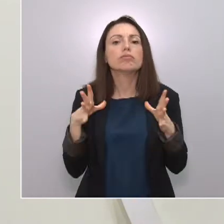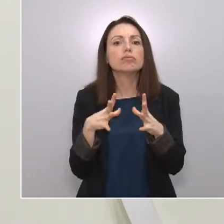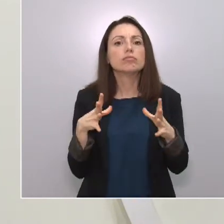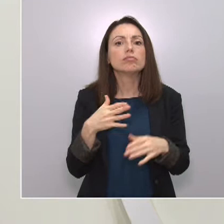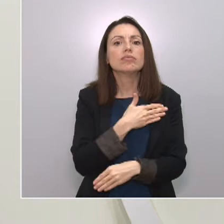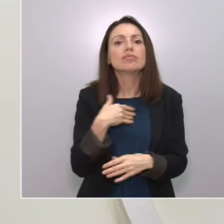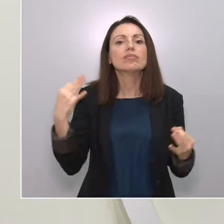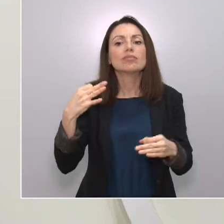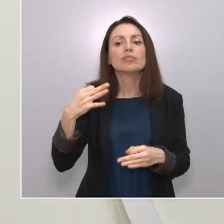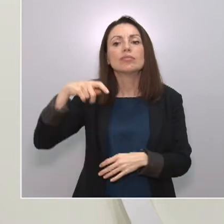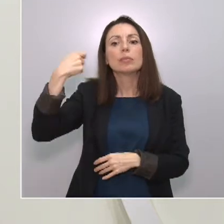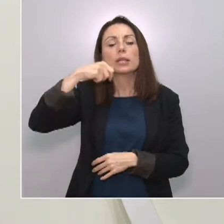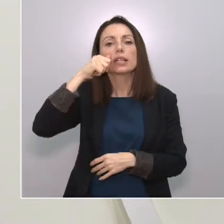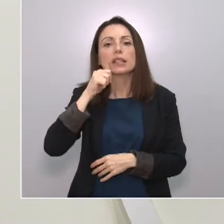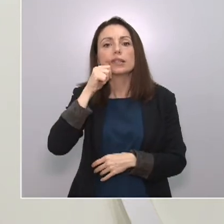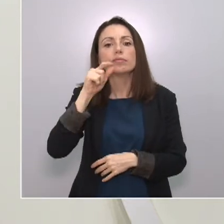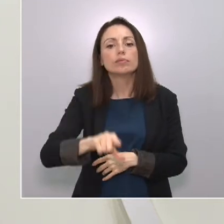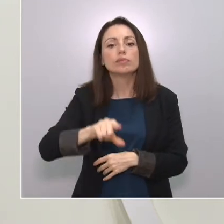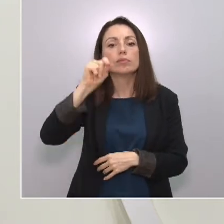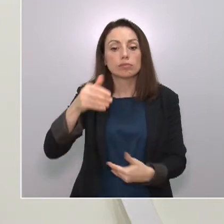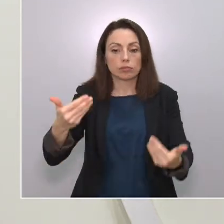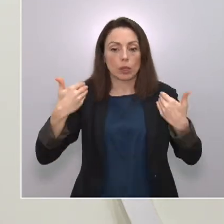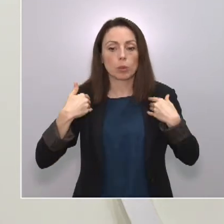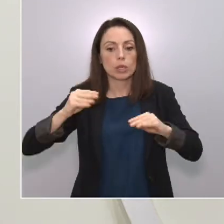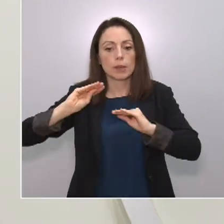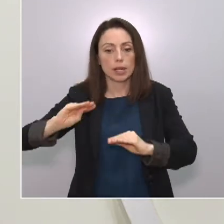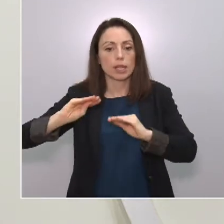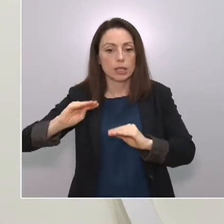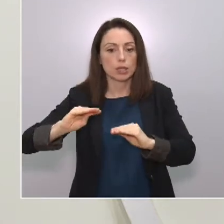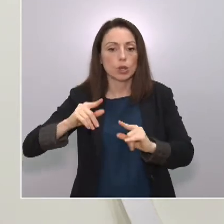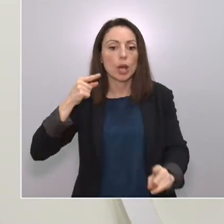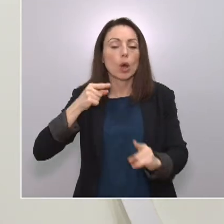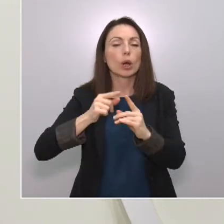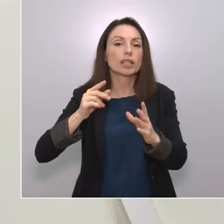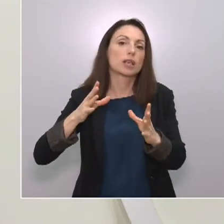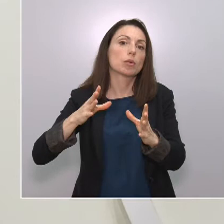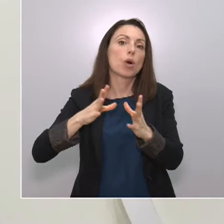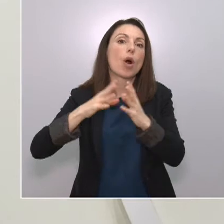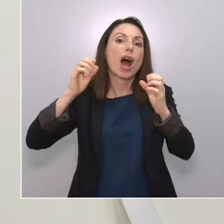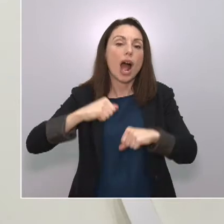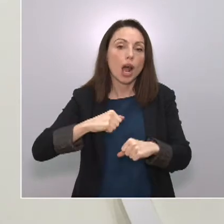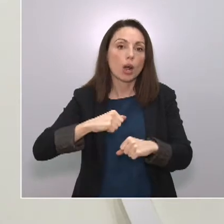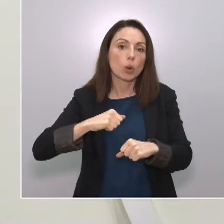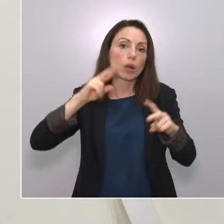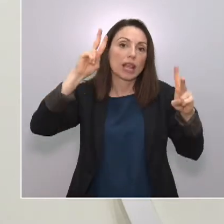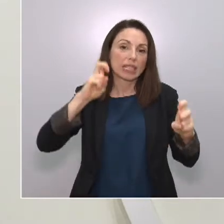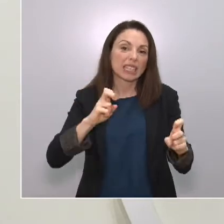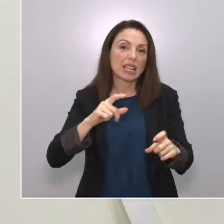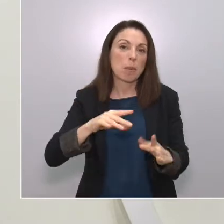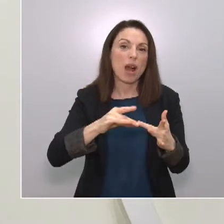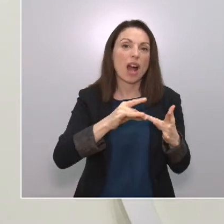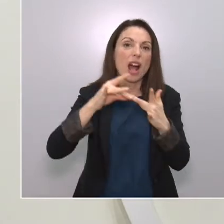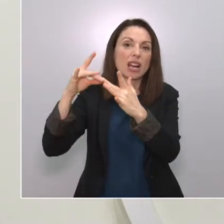presidente del Gobierno lleve la iniciativa que a él le corresponde e intente llegar a un acuerdo con el líder de la oposición. Creo que esto en una